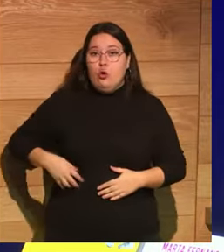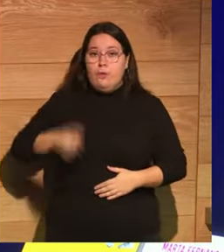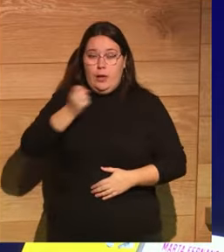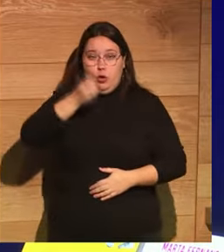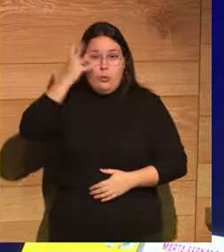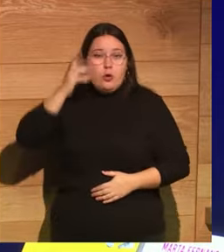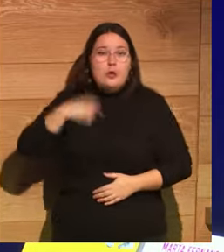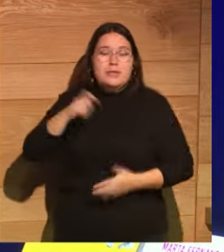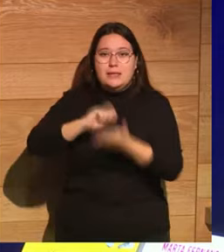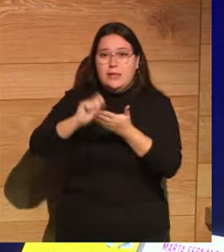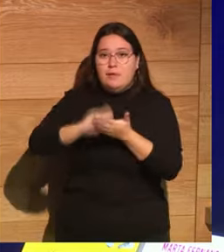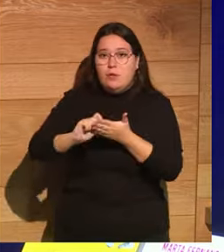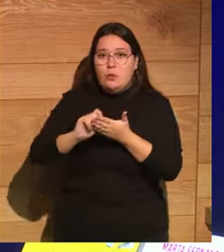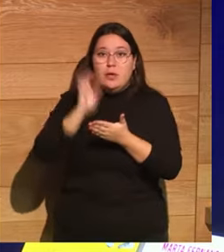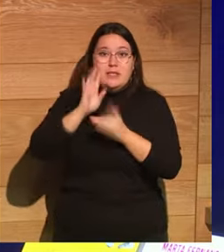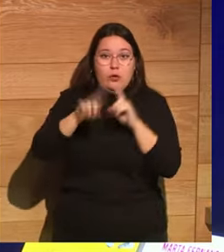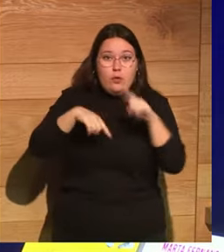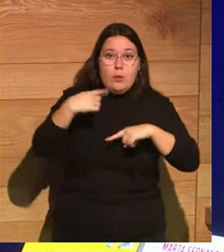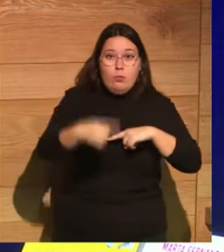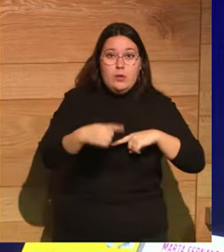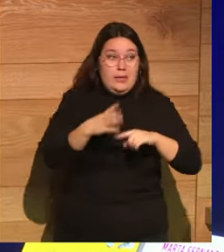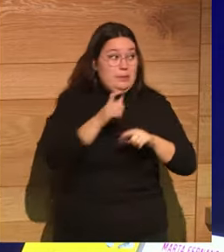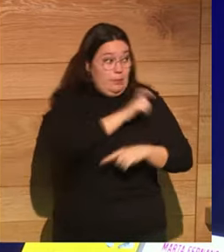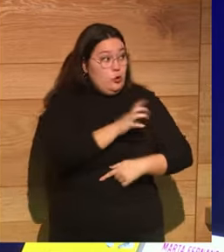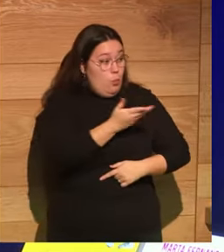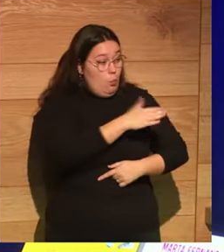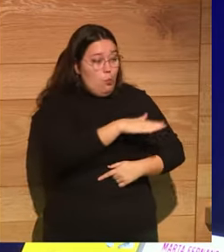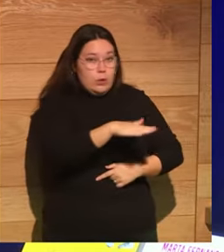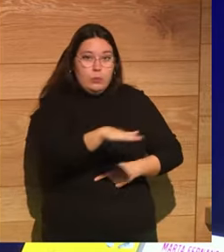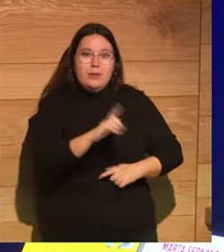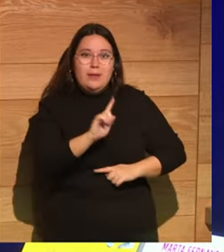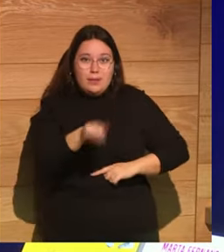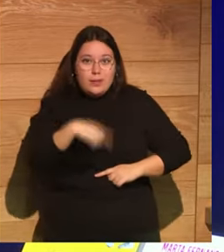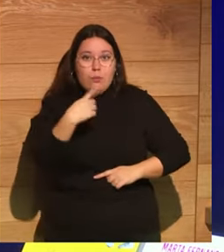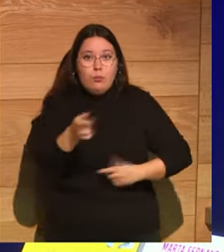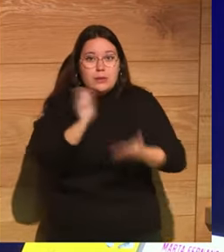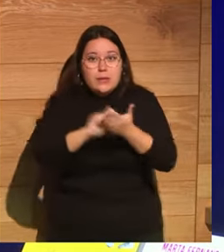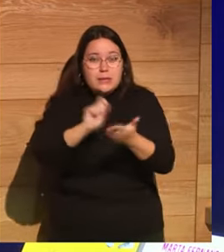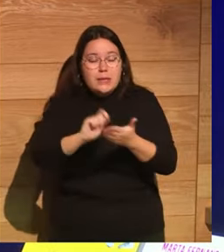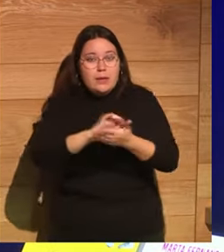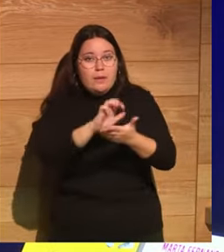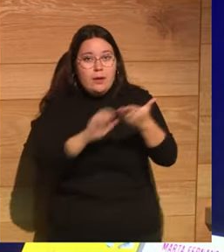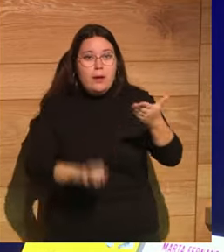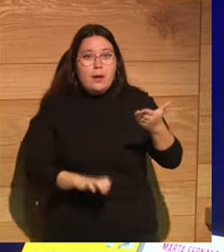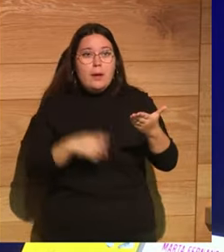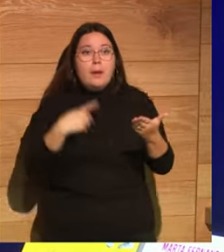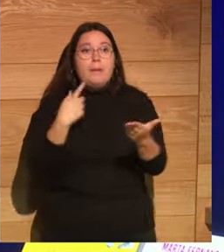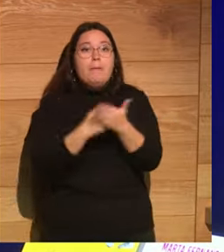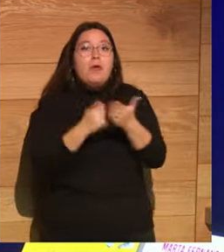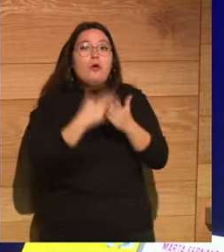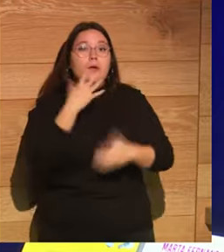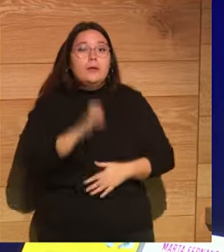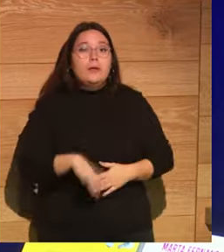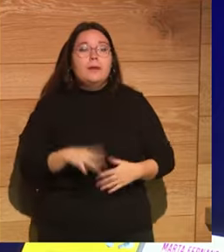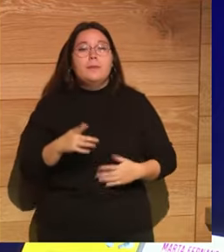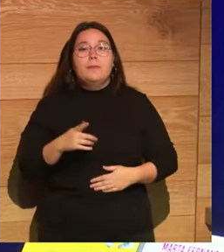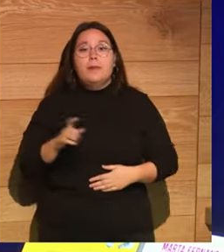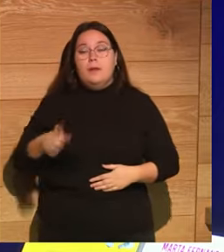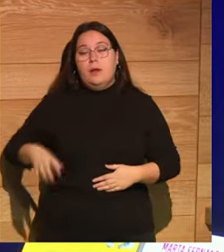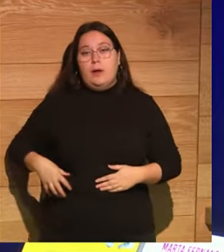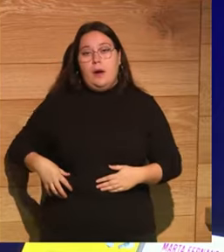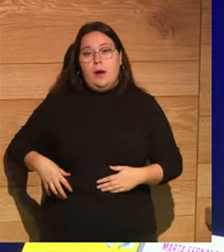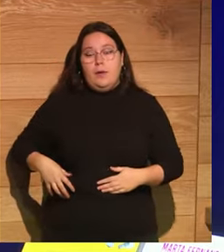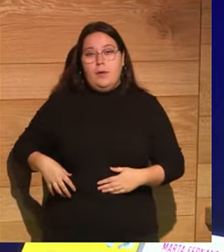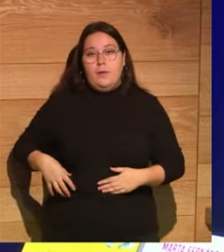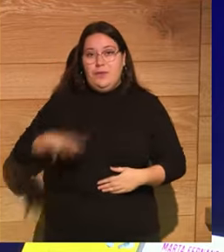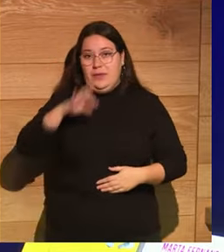que está escribiendo muchos años después de que hayan muerto todas estas personas, está escribiendo sobre ellas, pagado primero en la corte del emperador